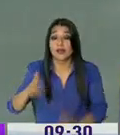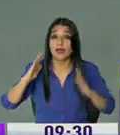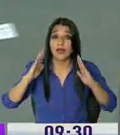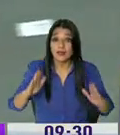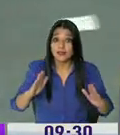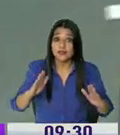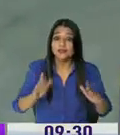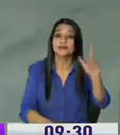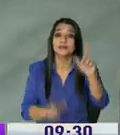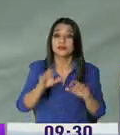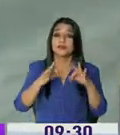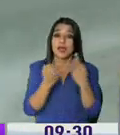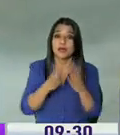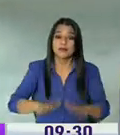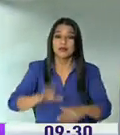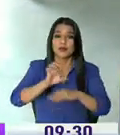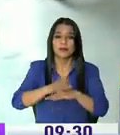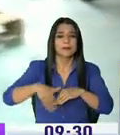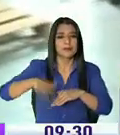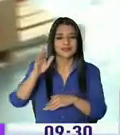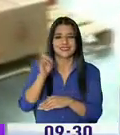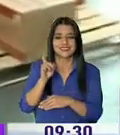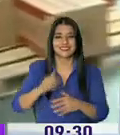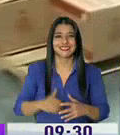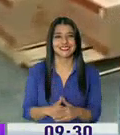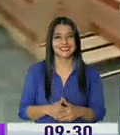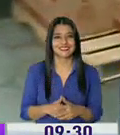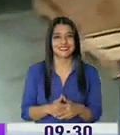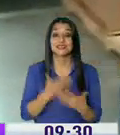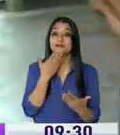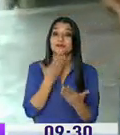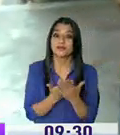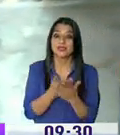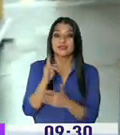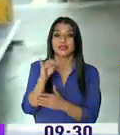por la familia ecuatoriana más vulnerable. Muchísimas